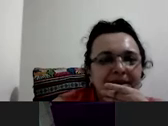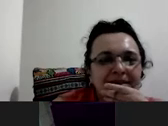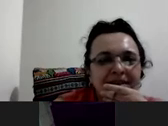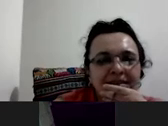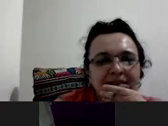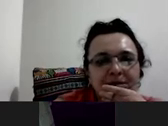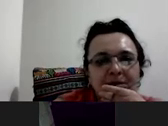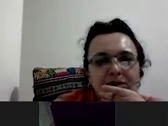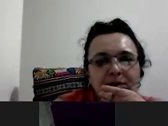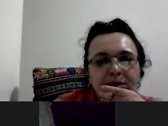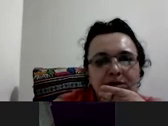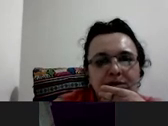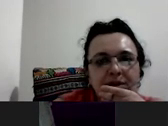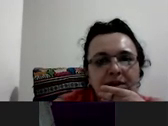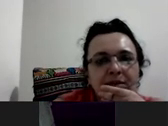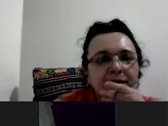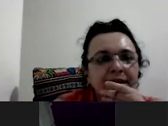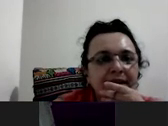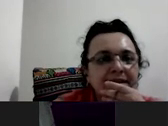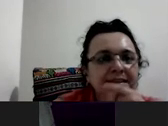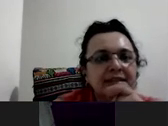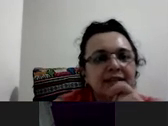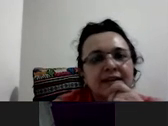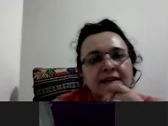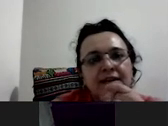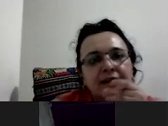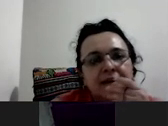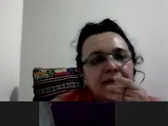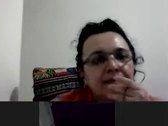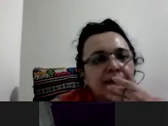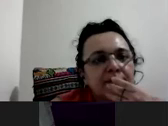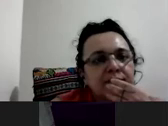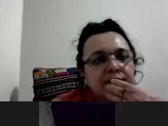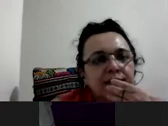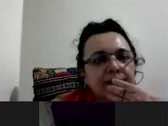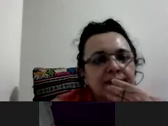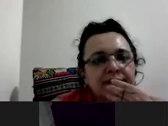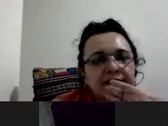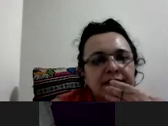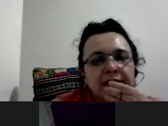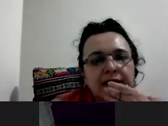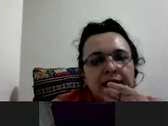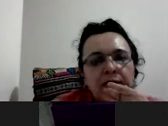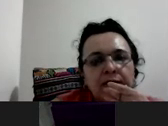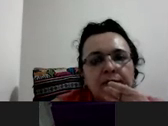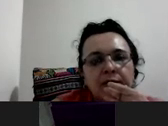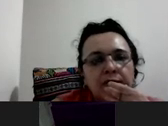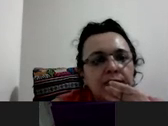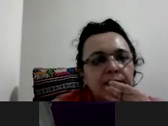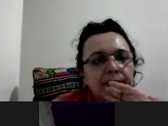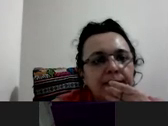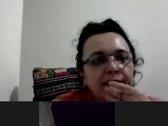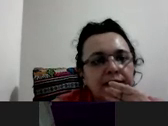complete the sentences with choose, shouldn't, or can't. Bien, ustedes van a decidir qué es lo que